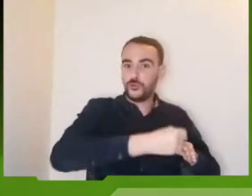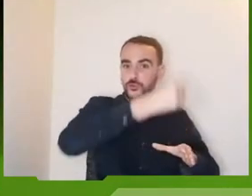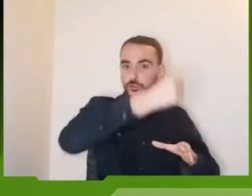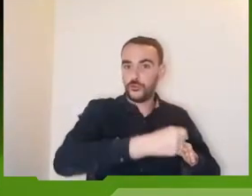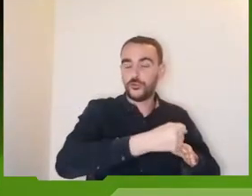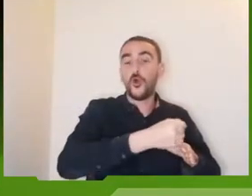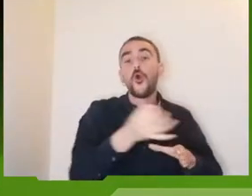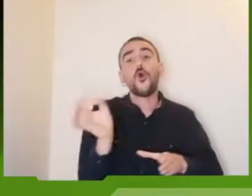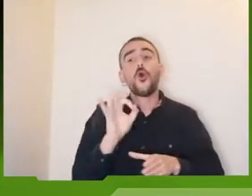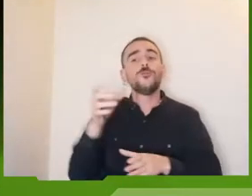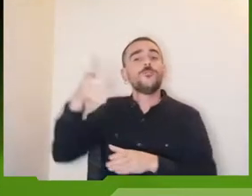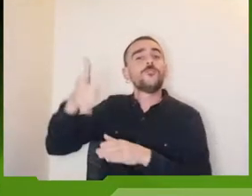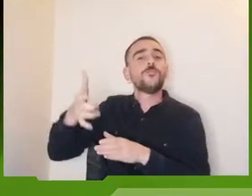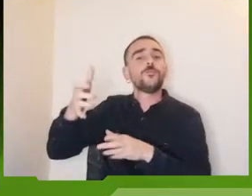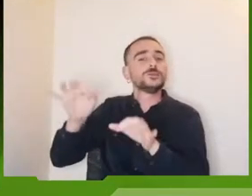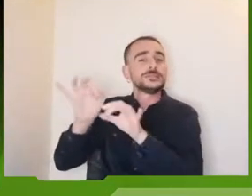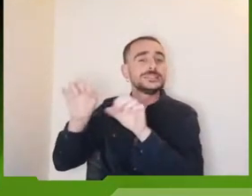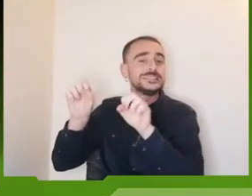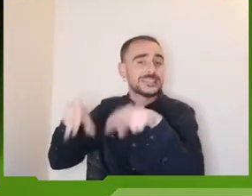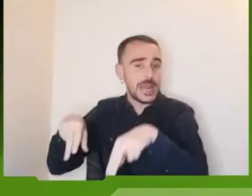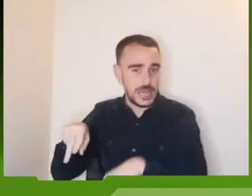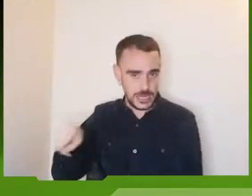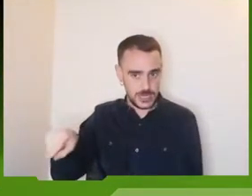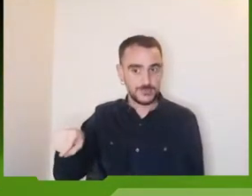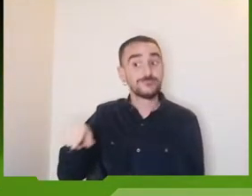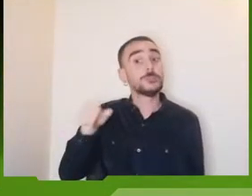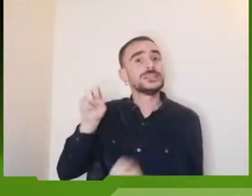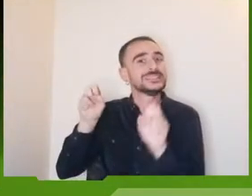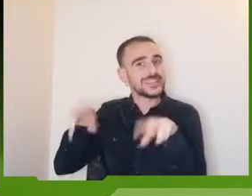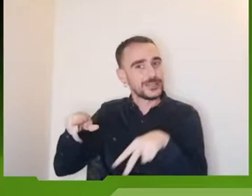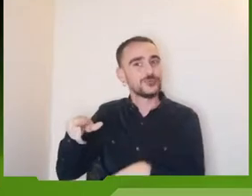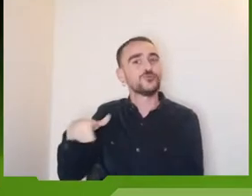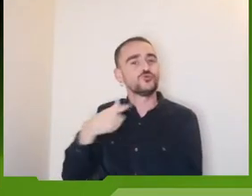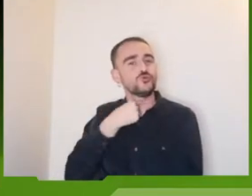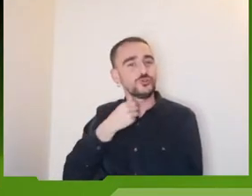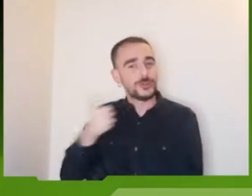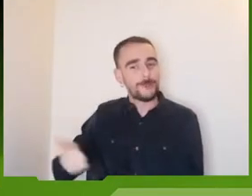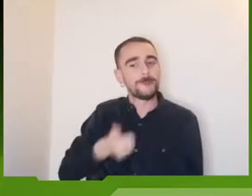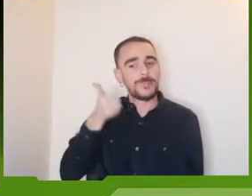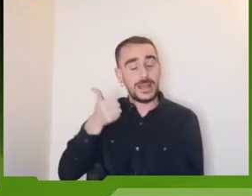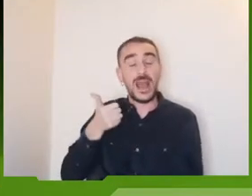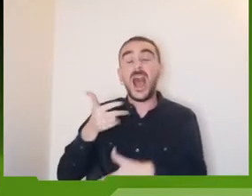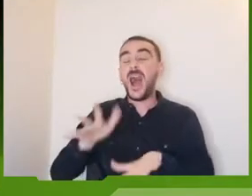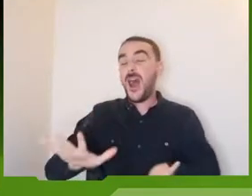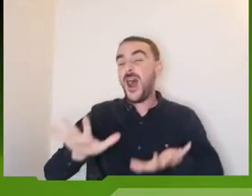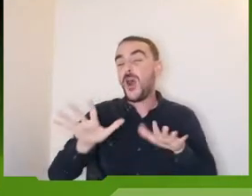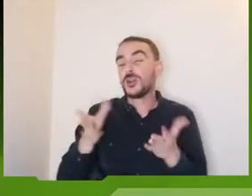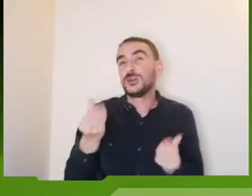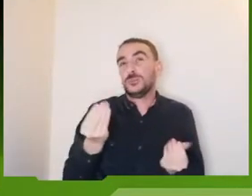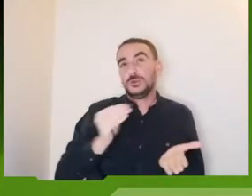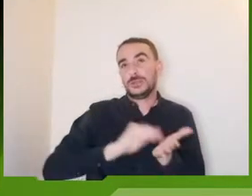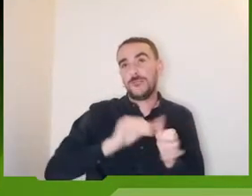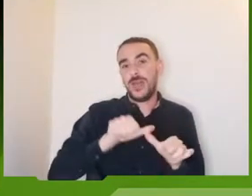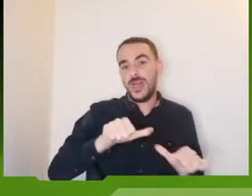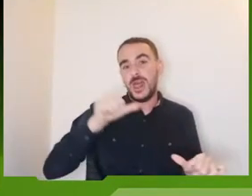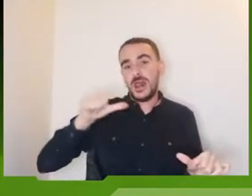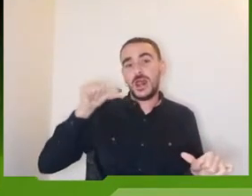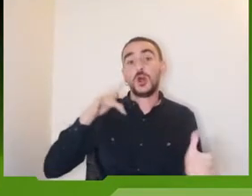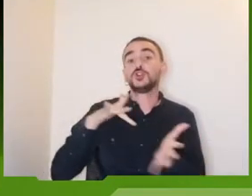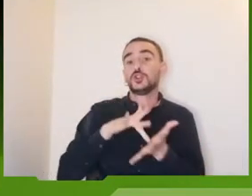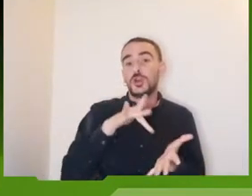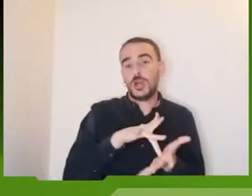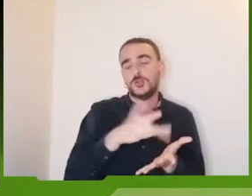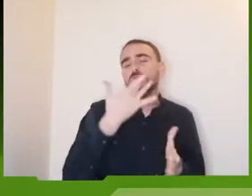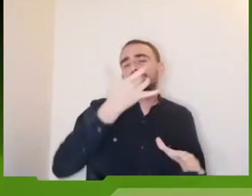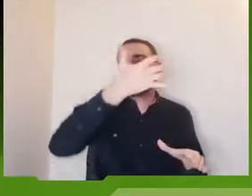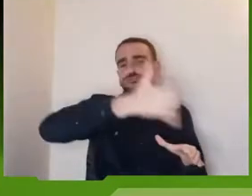resultado cuando no se tritura. Aún así, millones de veces la he triturado por comodidad o porque en